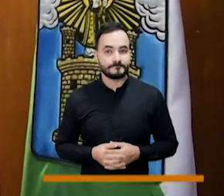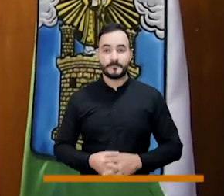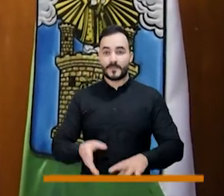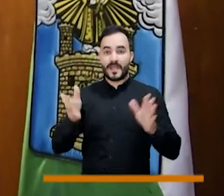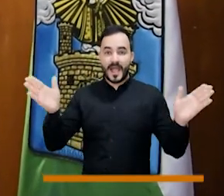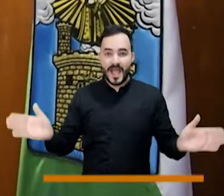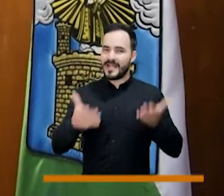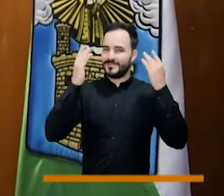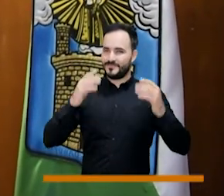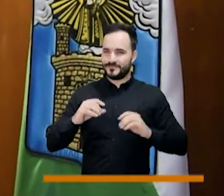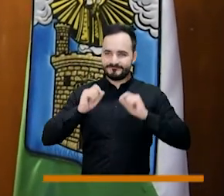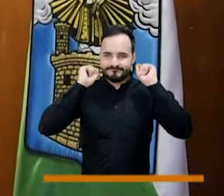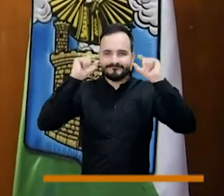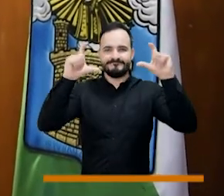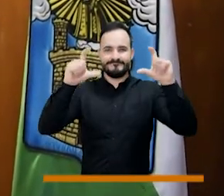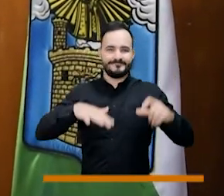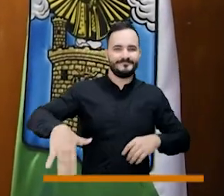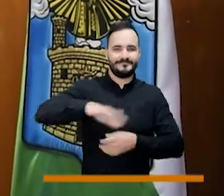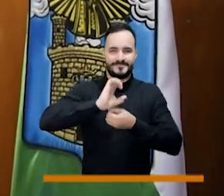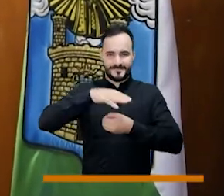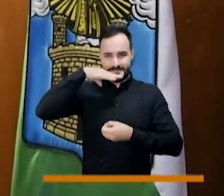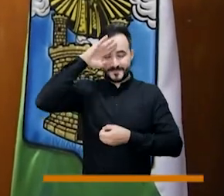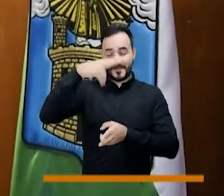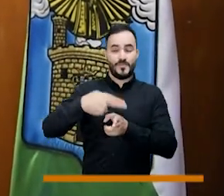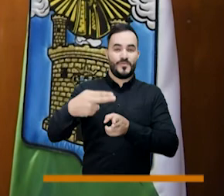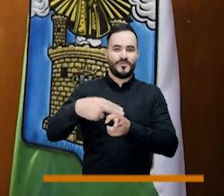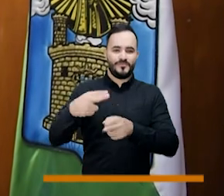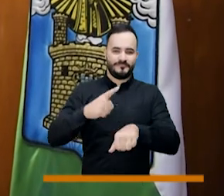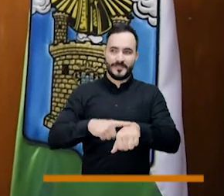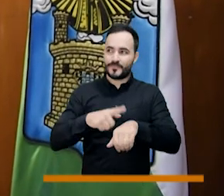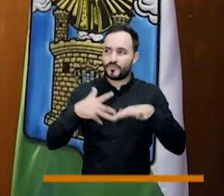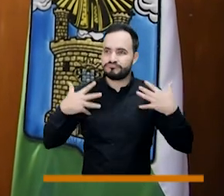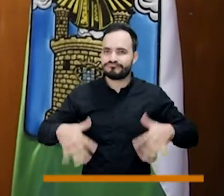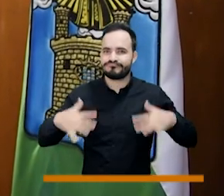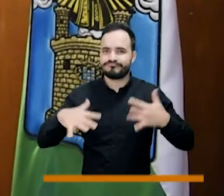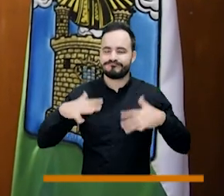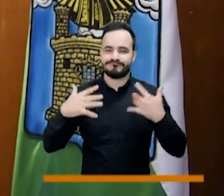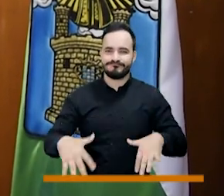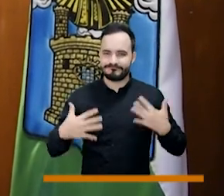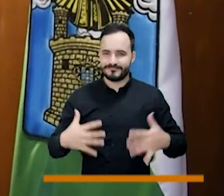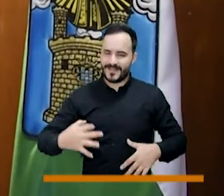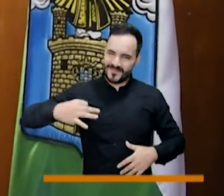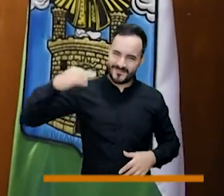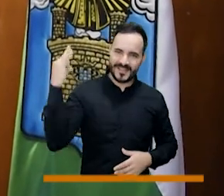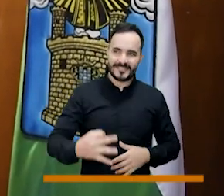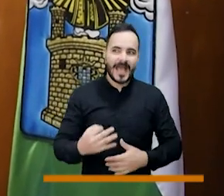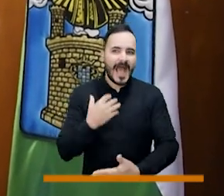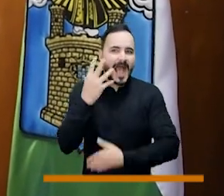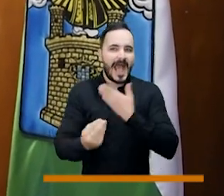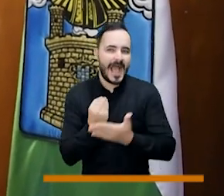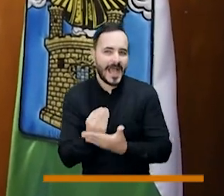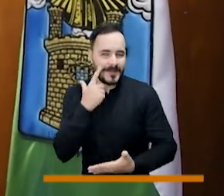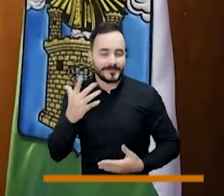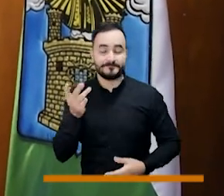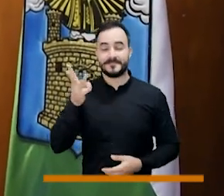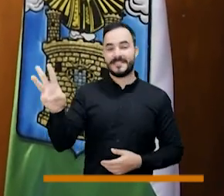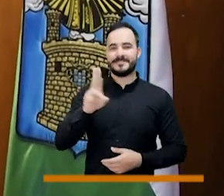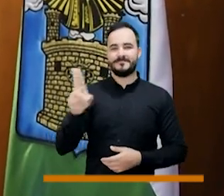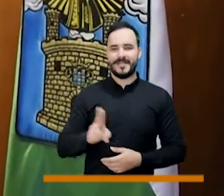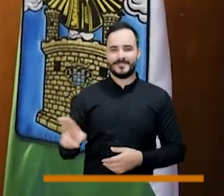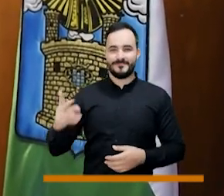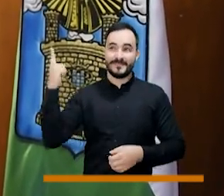Activos por Medellín, se nos acerca la hora de la verdad. 13 de marzo, día de elecciones.